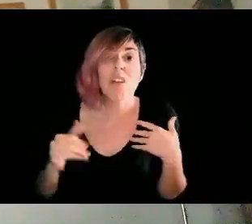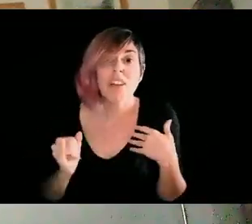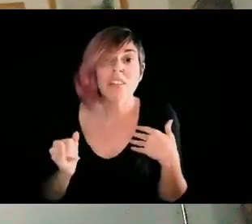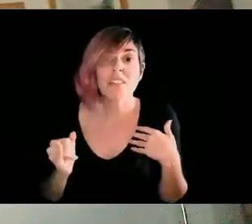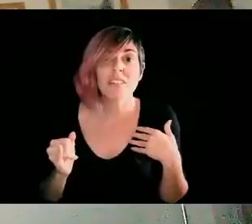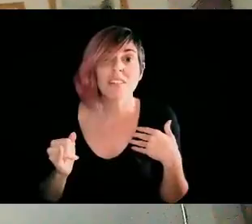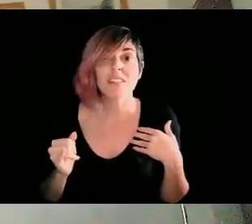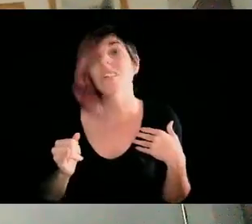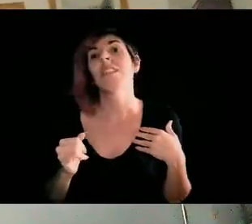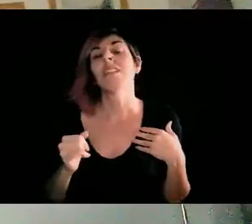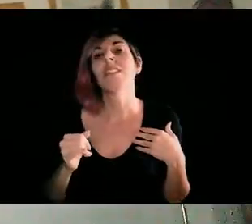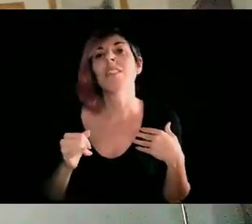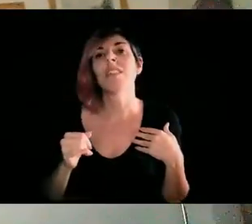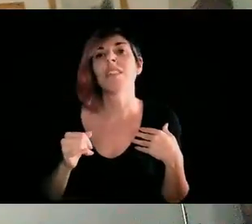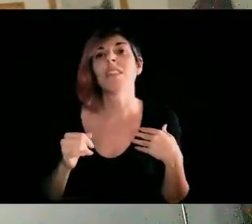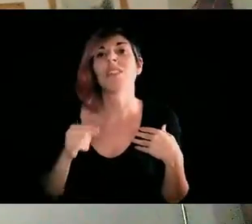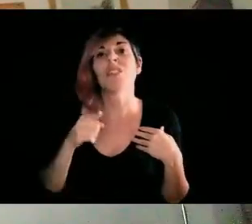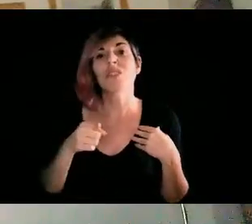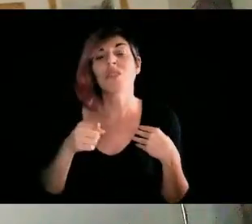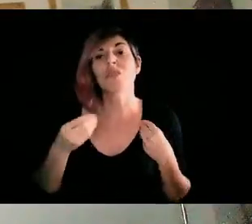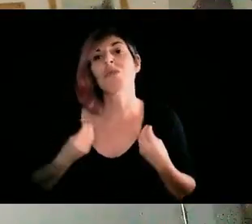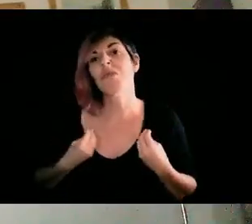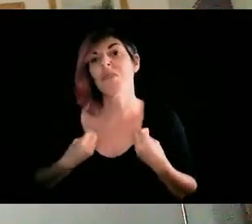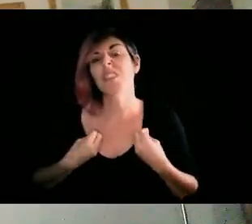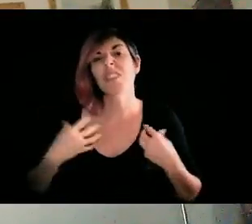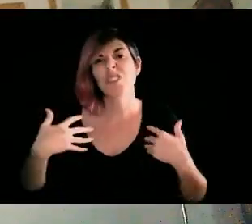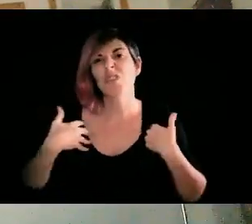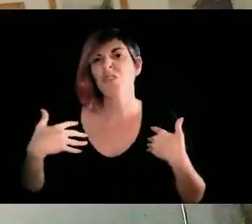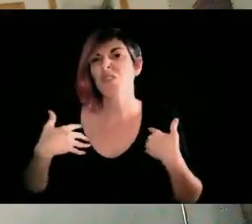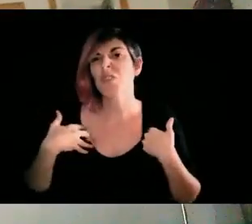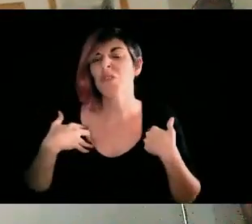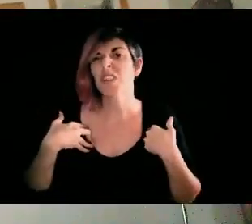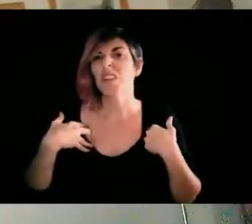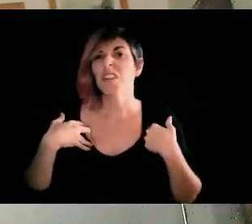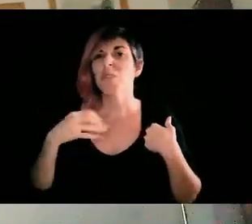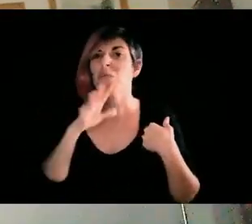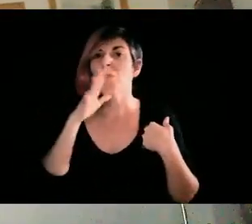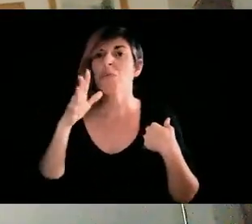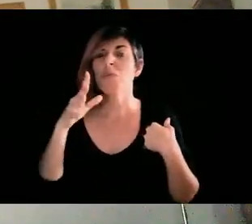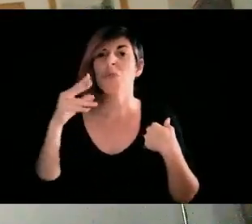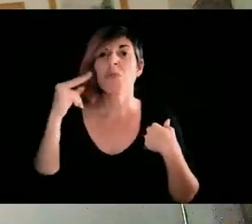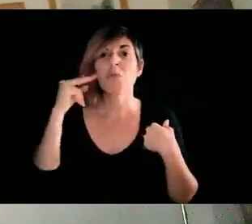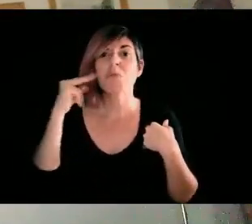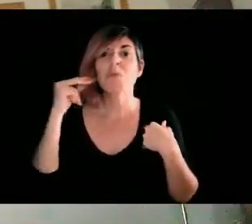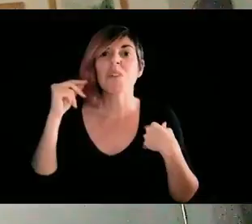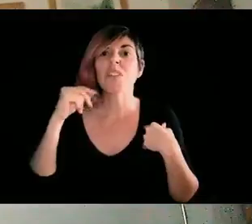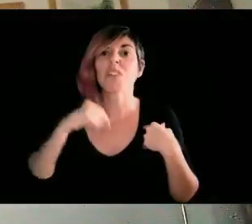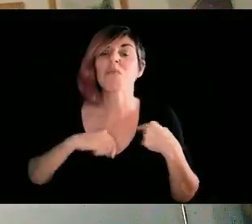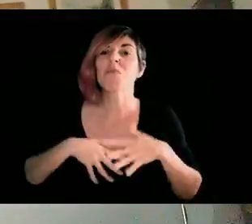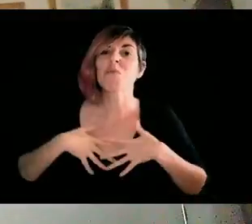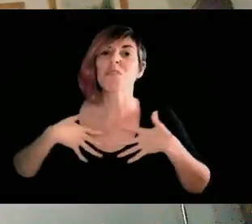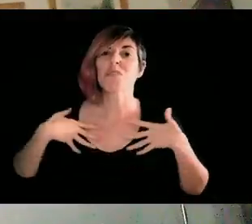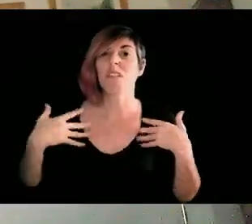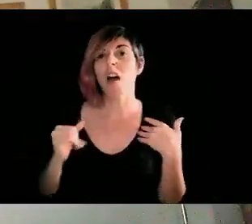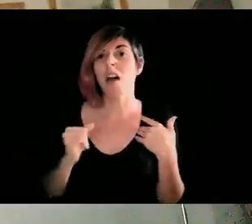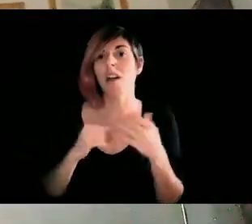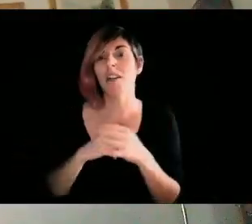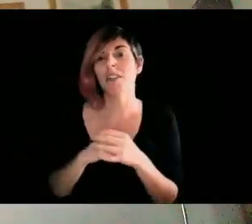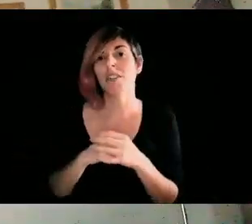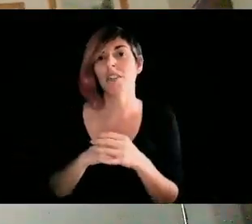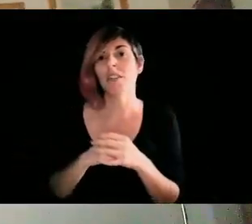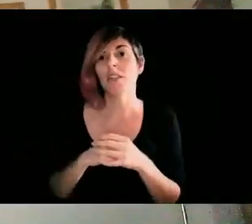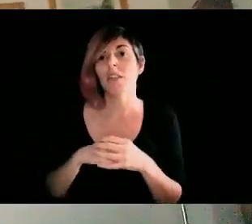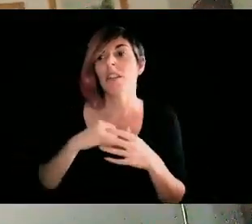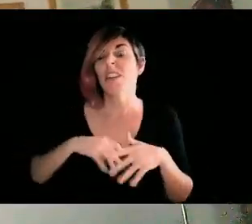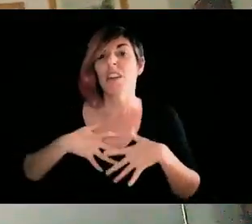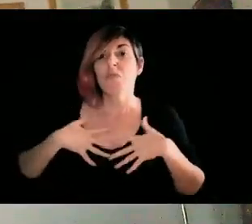y está. Pues tu vida se convierte en una vida de sufrimiento y de miedo a las propias emociones. Esas